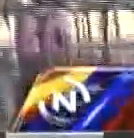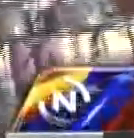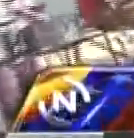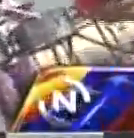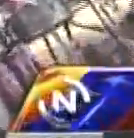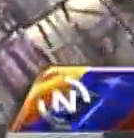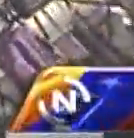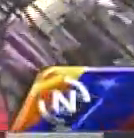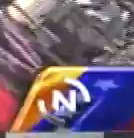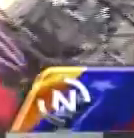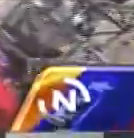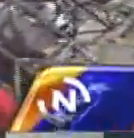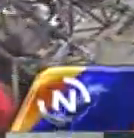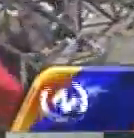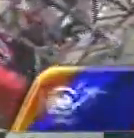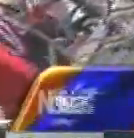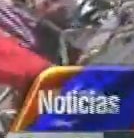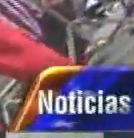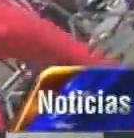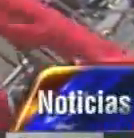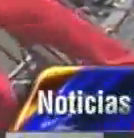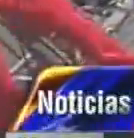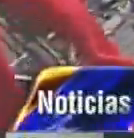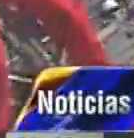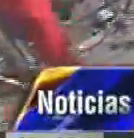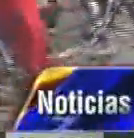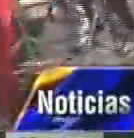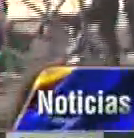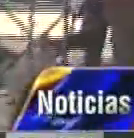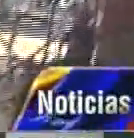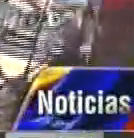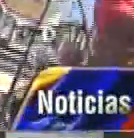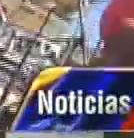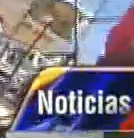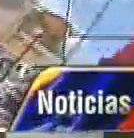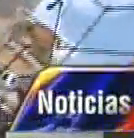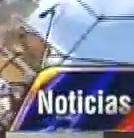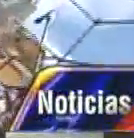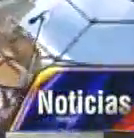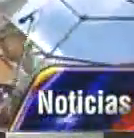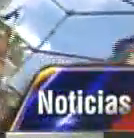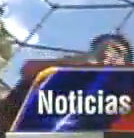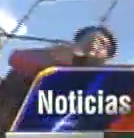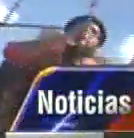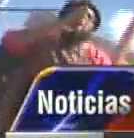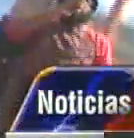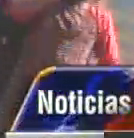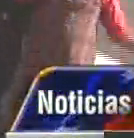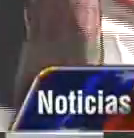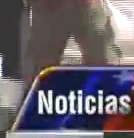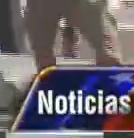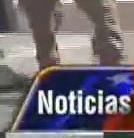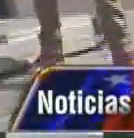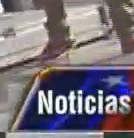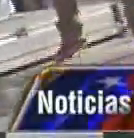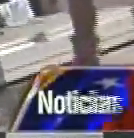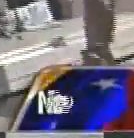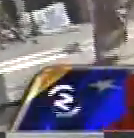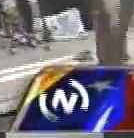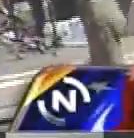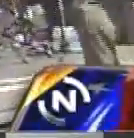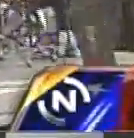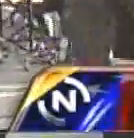esta transmisión en señal abierta para Venezolana de Televisión. Adelante, estudios.